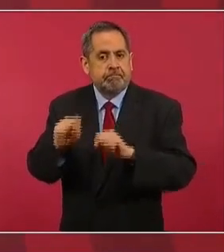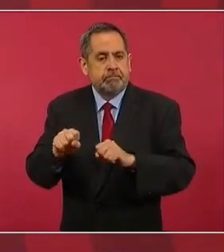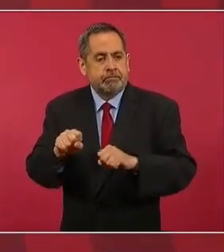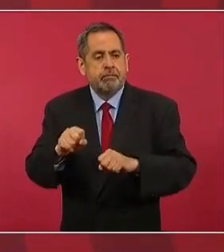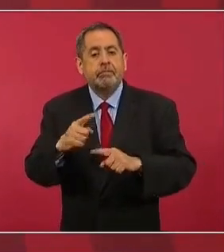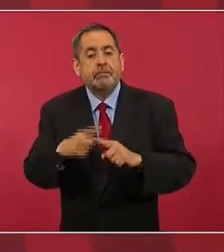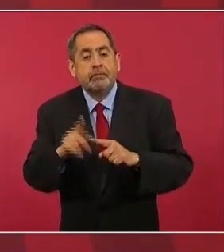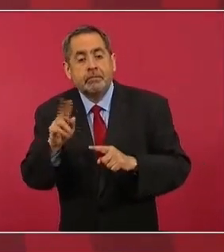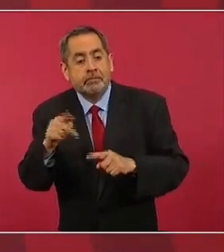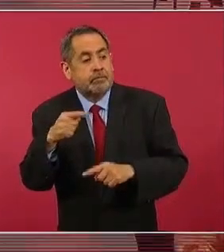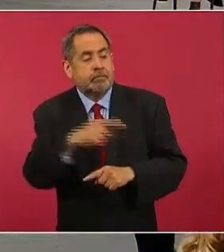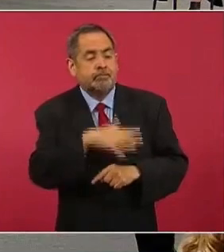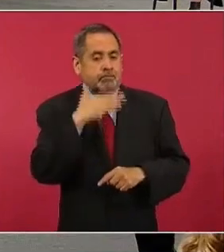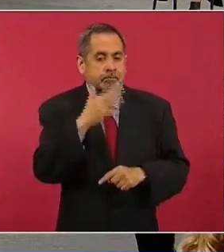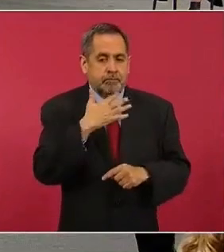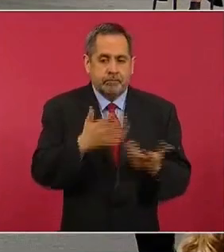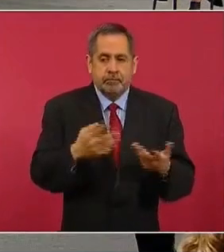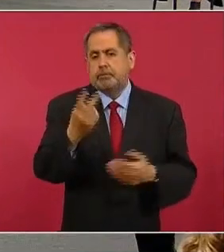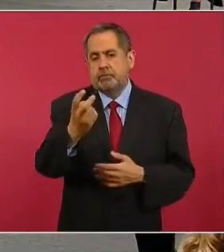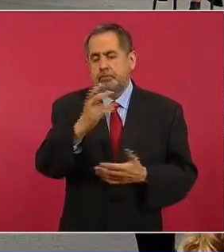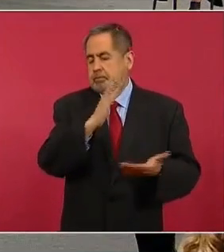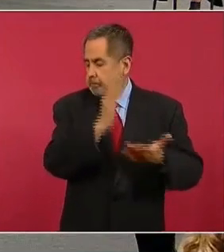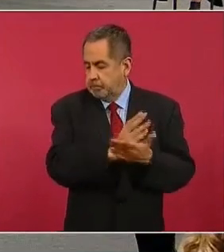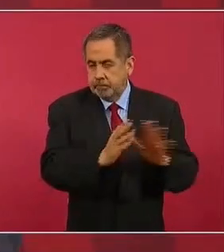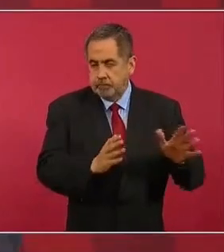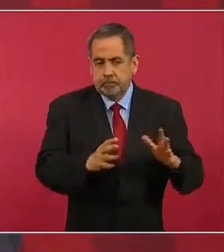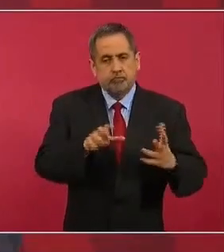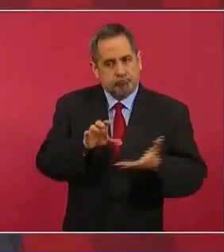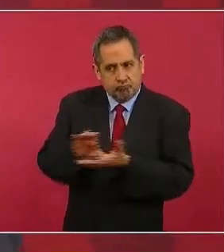Claro que están enojados